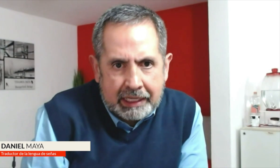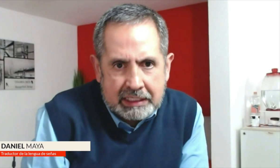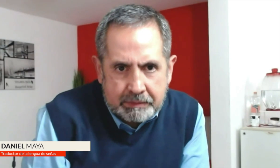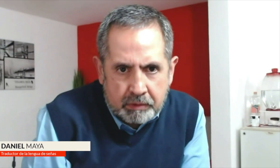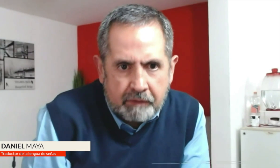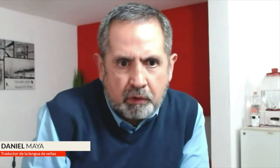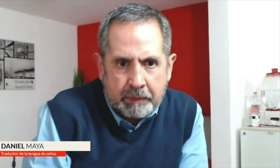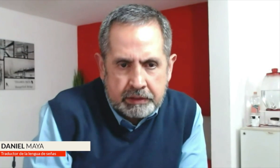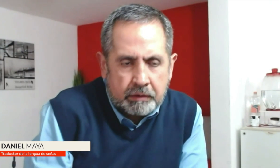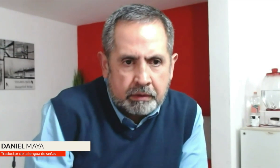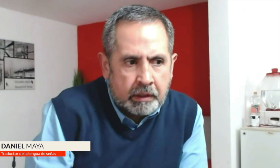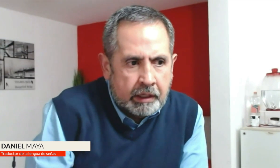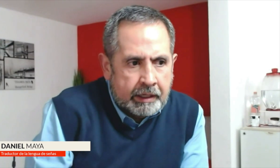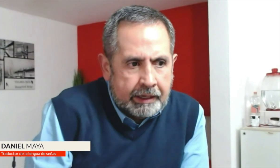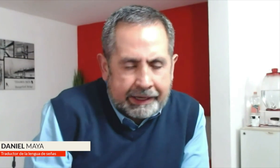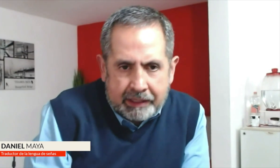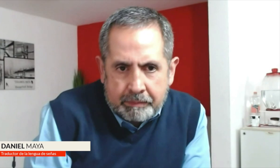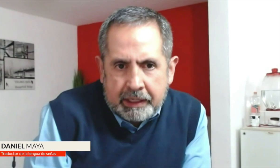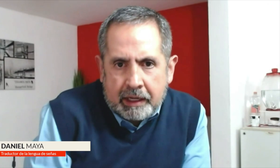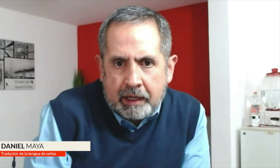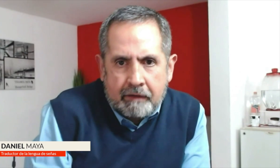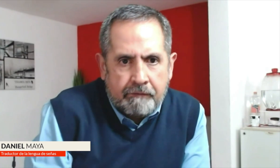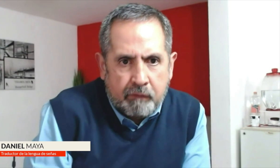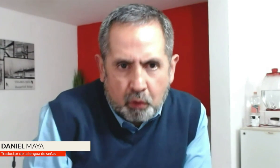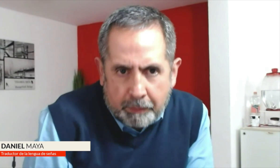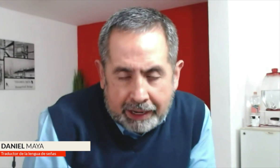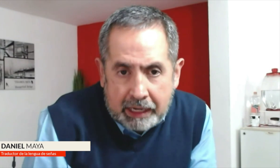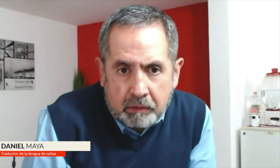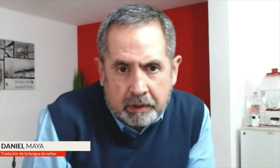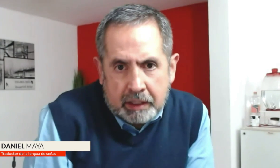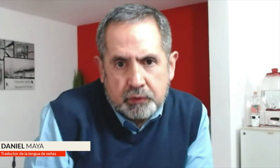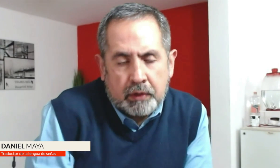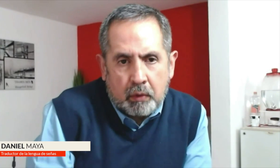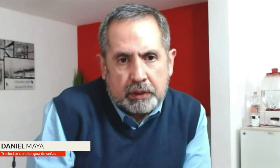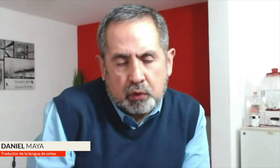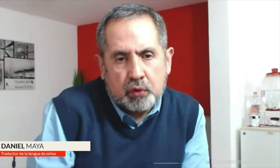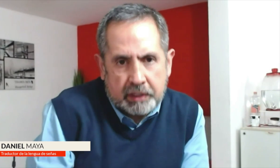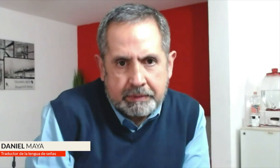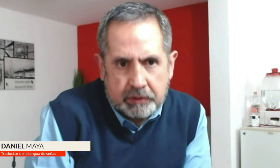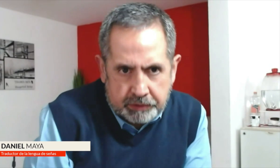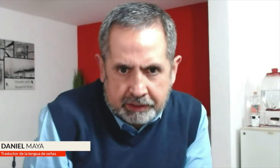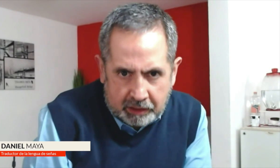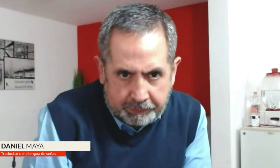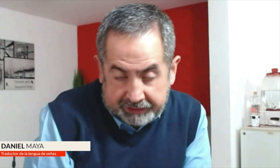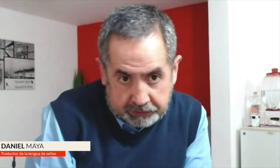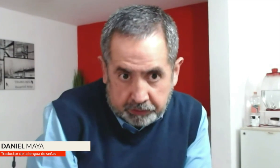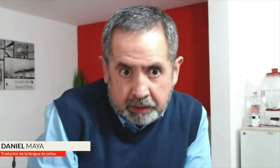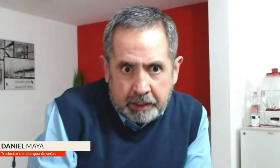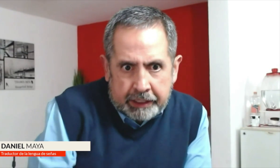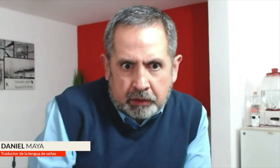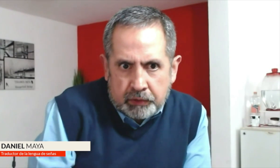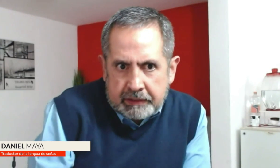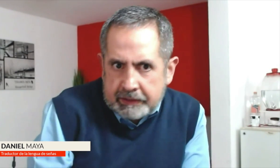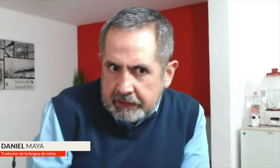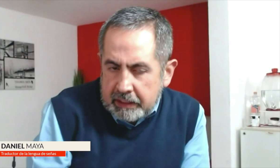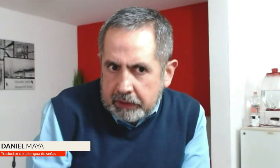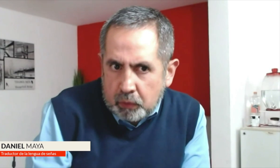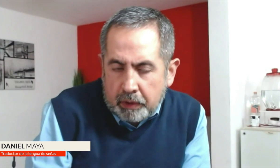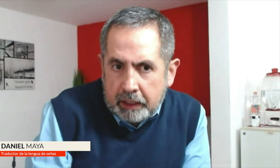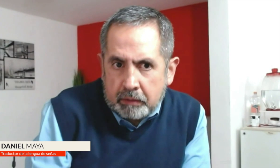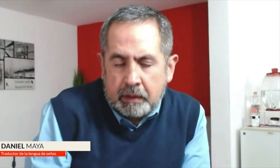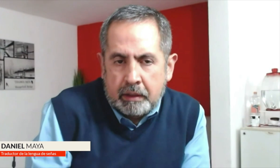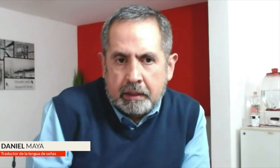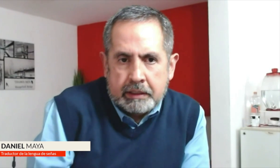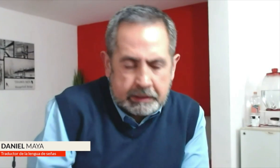Uno tiene que recibir una formación académica formal con relación a lo que son los servicios de interpretación. Entonces sí se